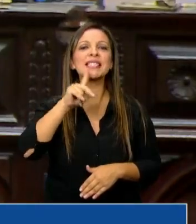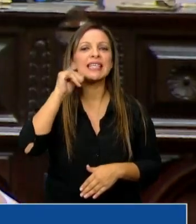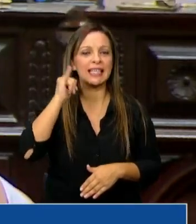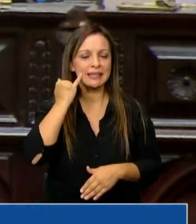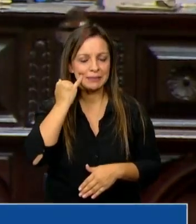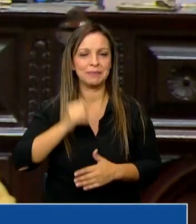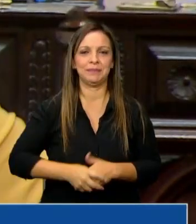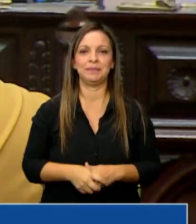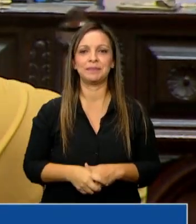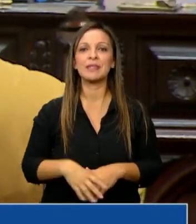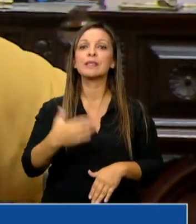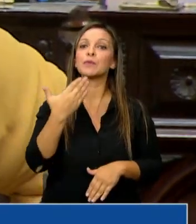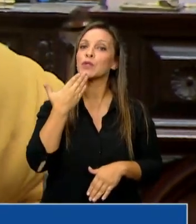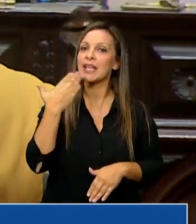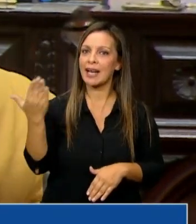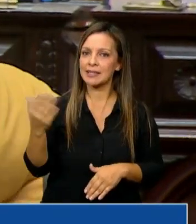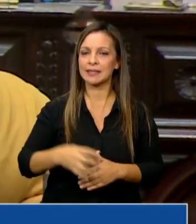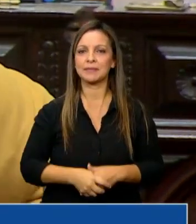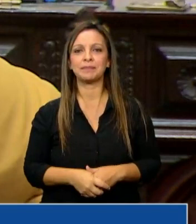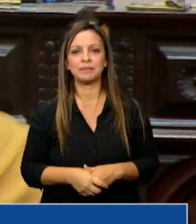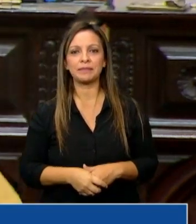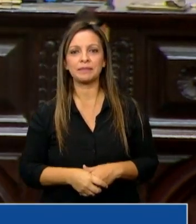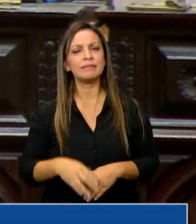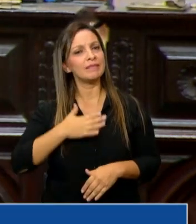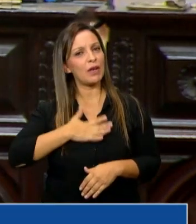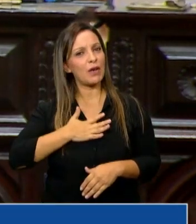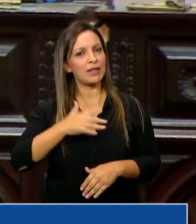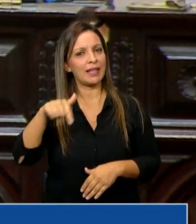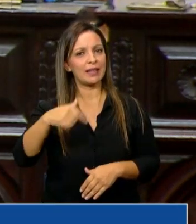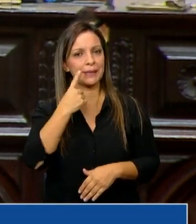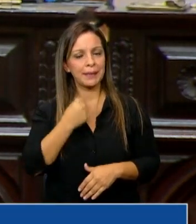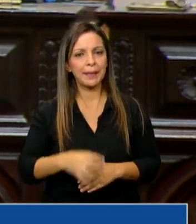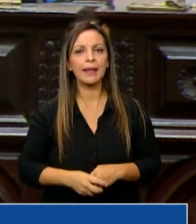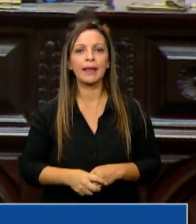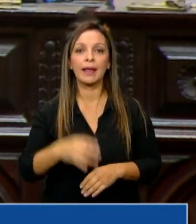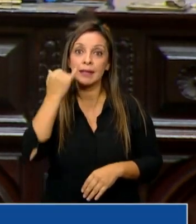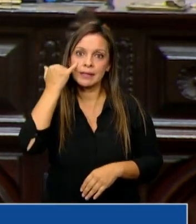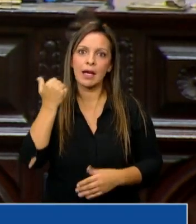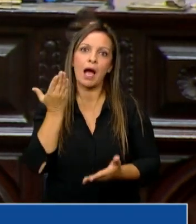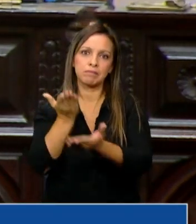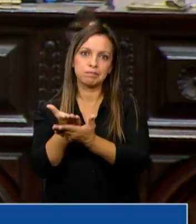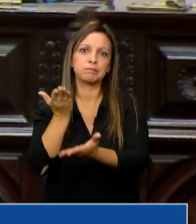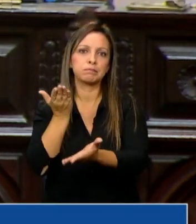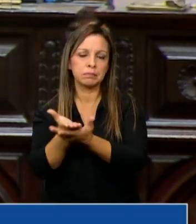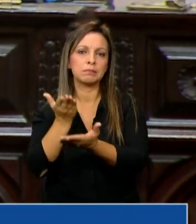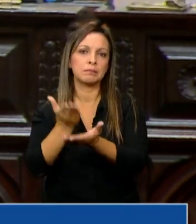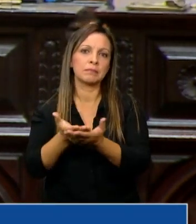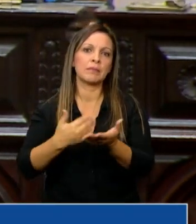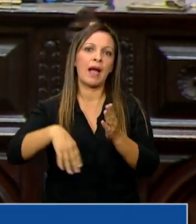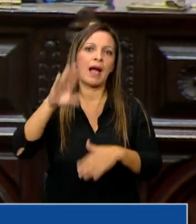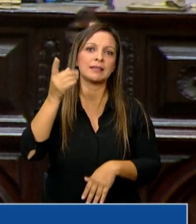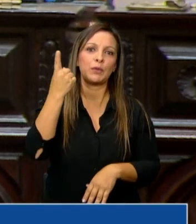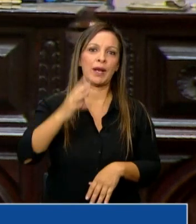Muchas gracias, señor presidente. Celebro este día. Venimos pidiéndolo hace un poco más de un